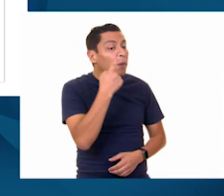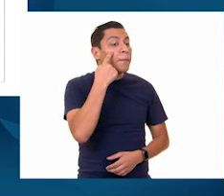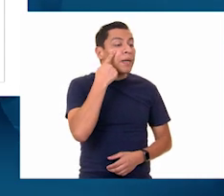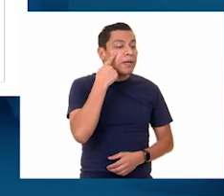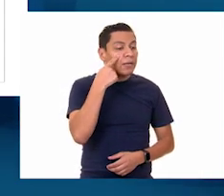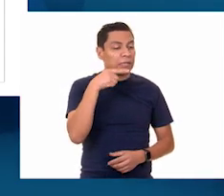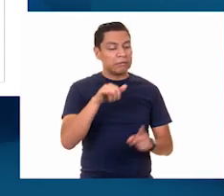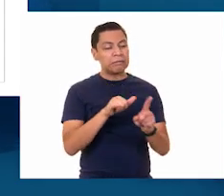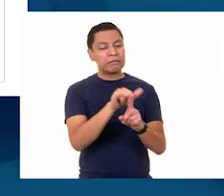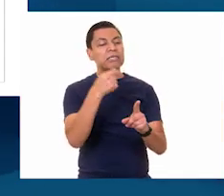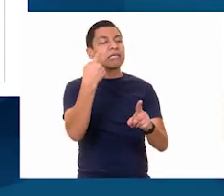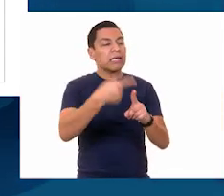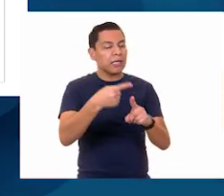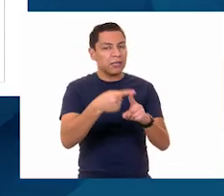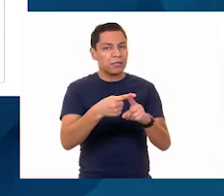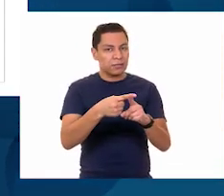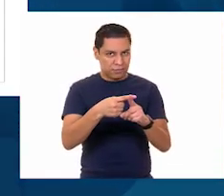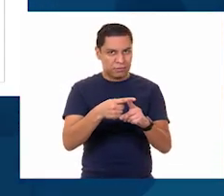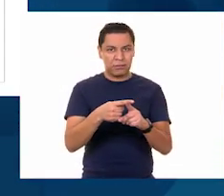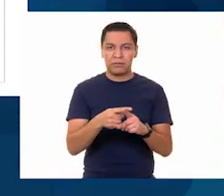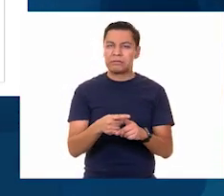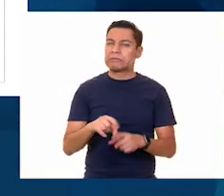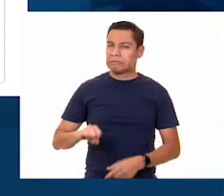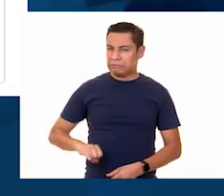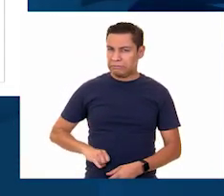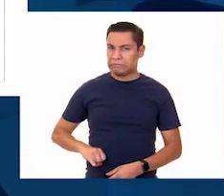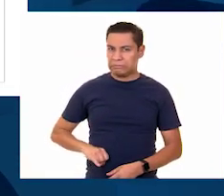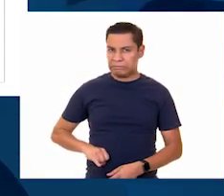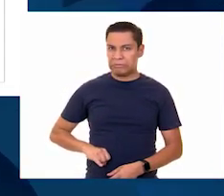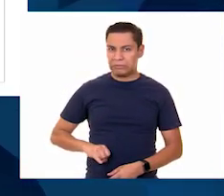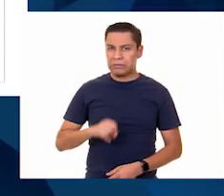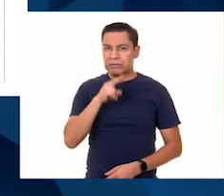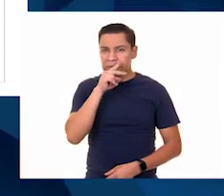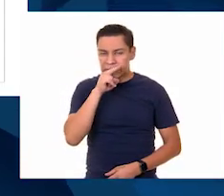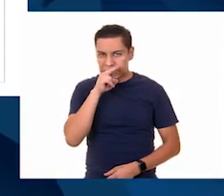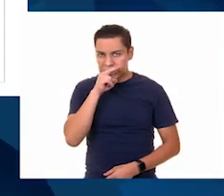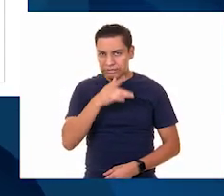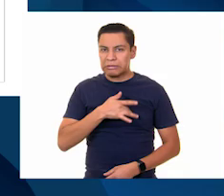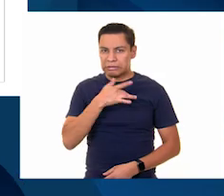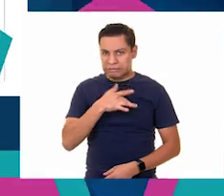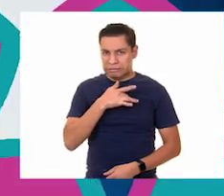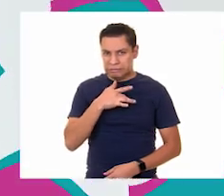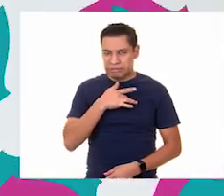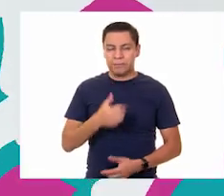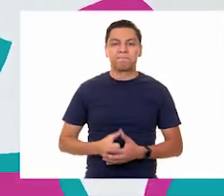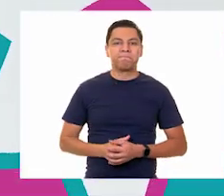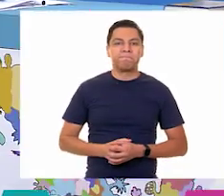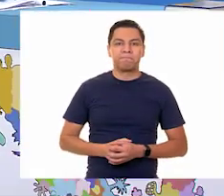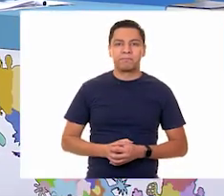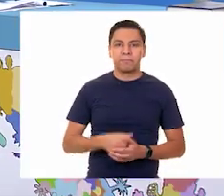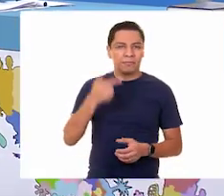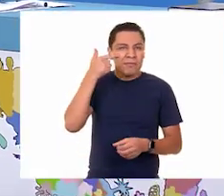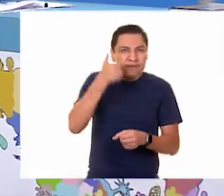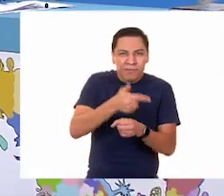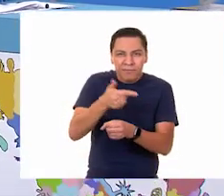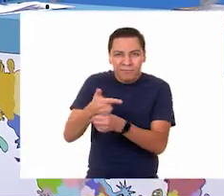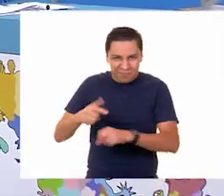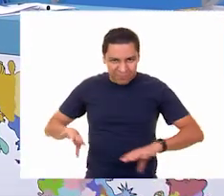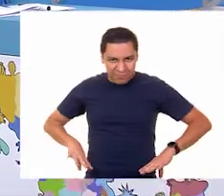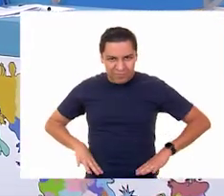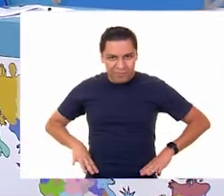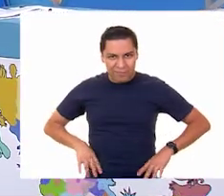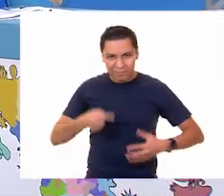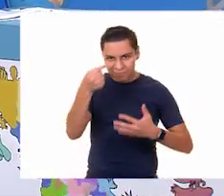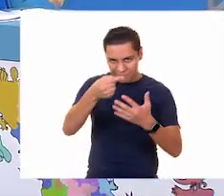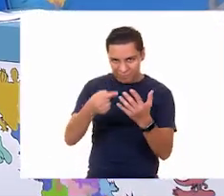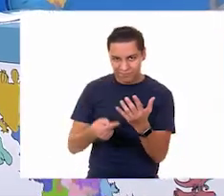también con gran interés y mucha preocupación, ¿eh? Te lo Claro, aseguro. segurísimo que sí. Las características que acabamos de identificar nos van a ser de